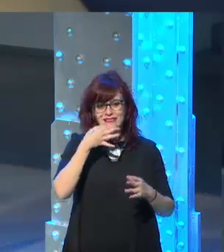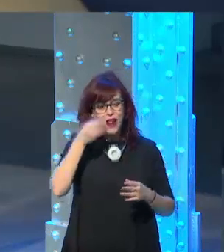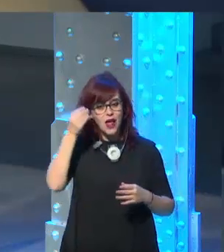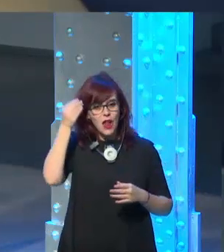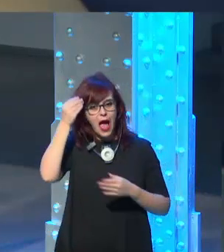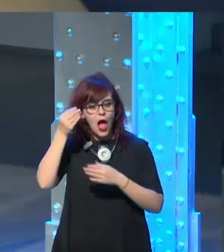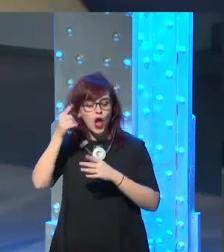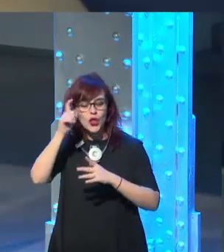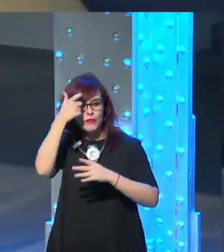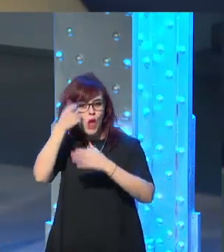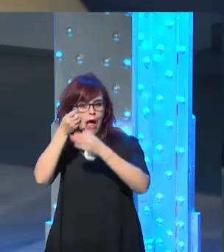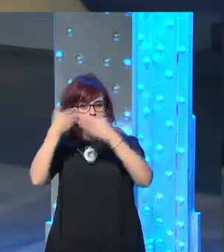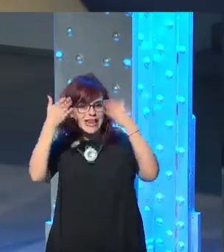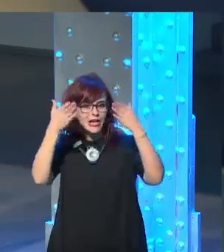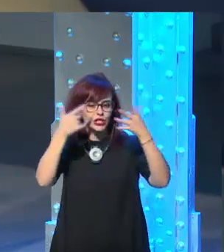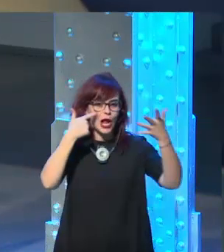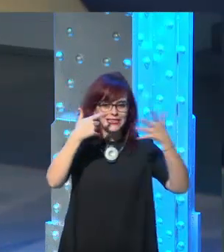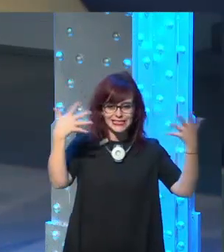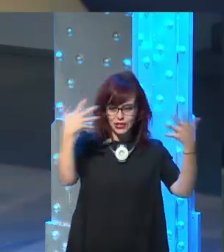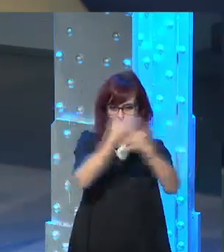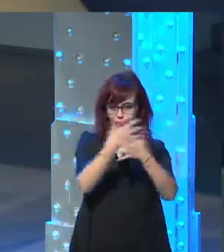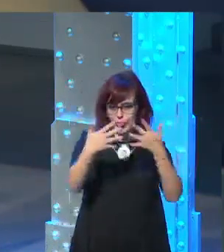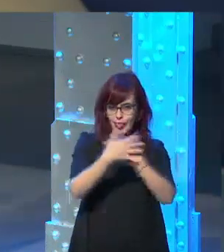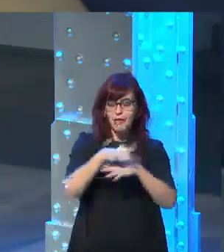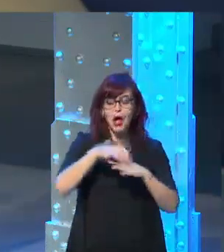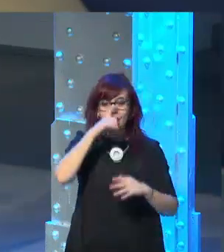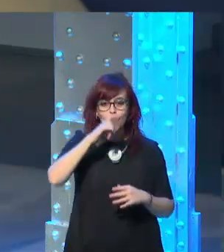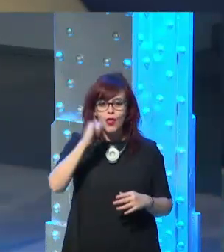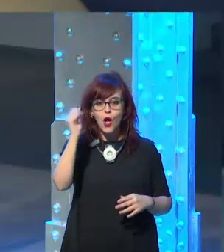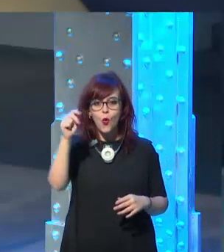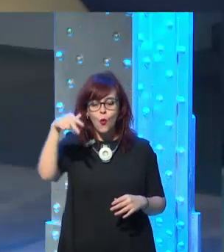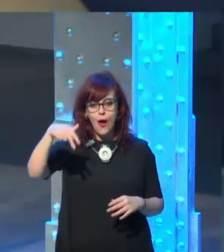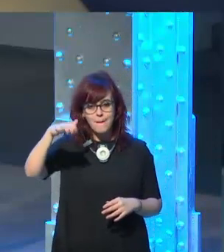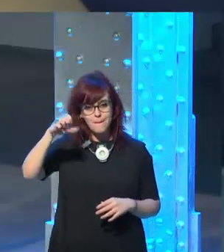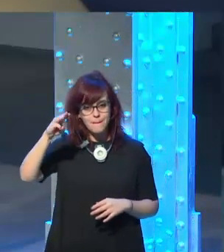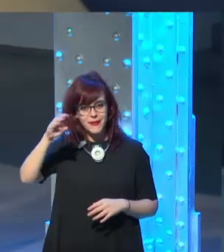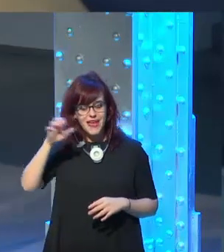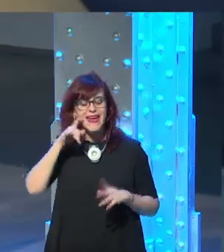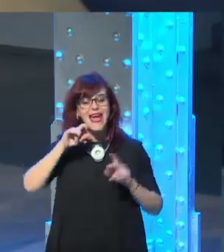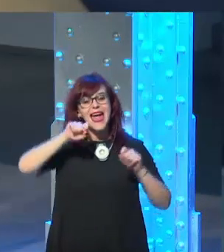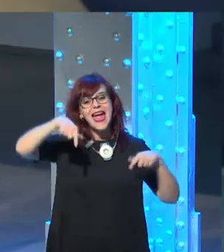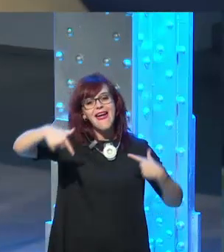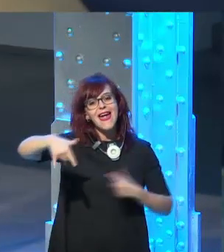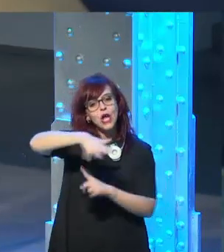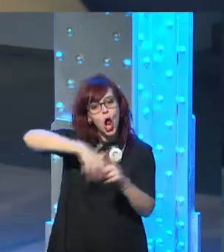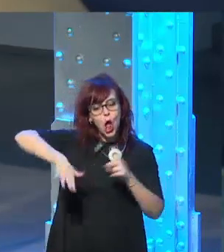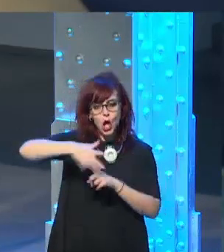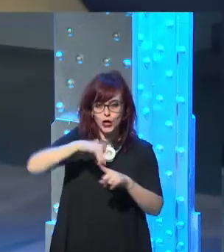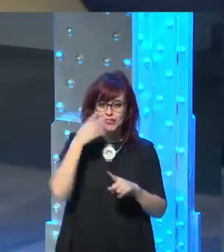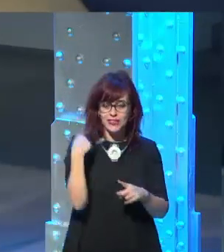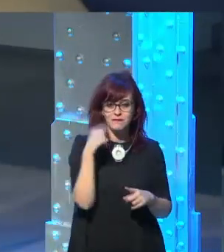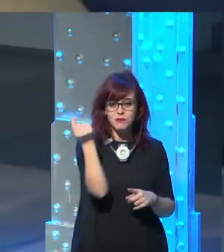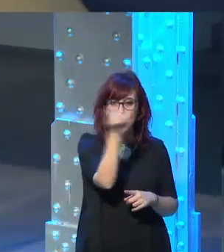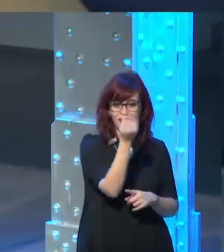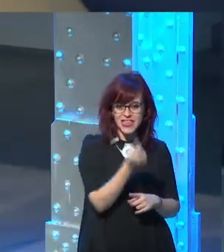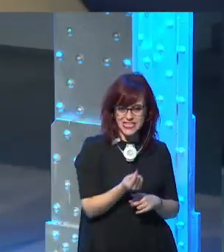abstracto, artístico. Contadnos exactamente, os recuerdo, Juanpe era ecólogo y Jon era el diseñador gráfico